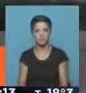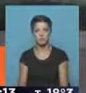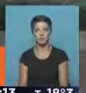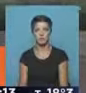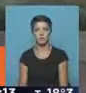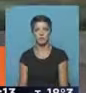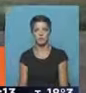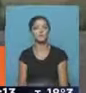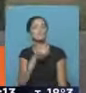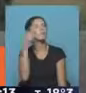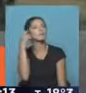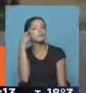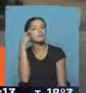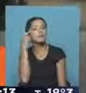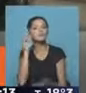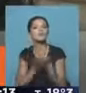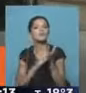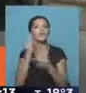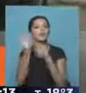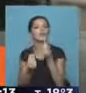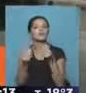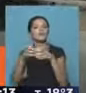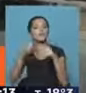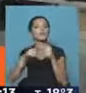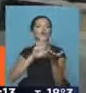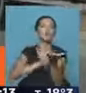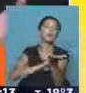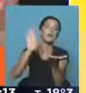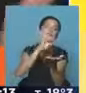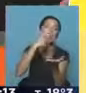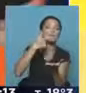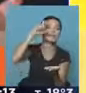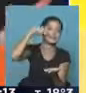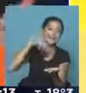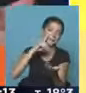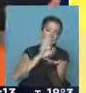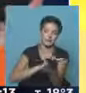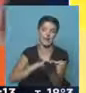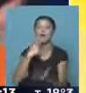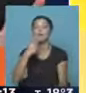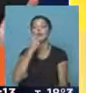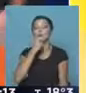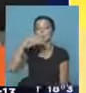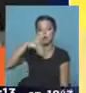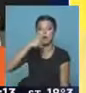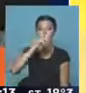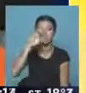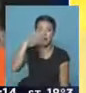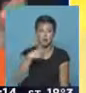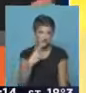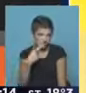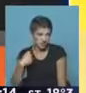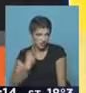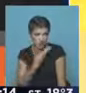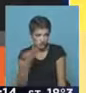con lo que venís contando, ¿cómo ves el rol de los candidatos de izquierda o semi-izquierda, digamos, en estas elecciones? Digo, Macron, que se presenta como social-liberal, no sé si llamarlo. Sí.